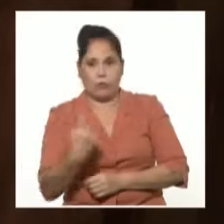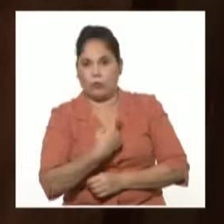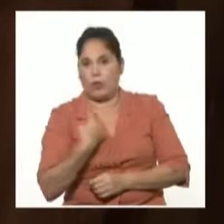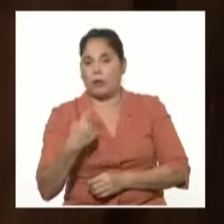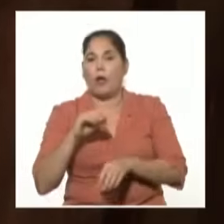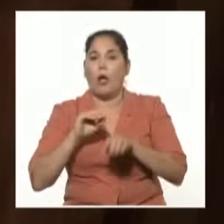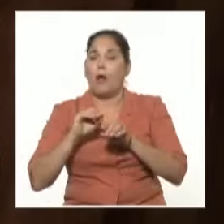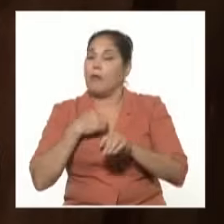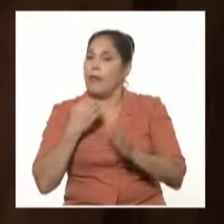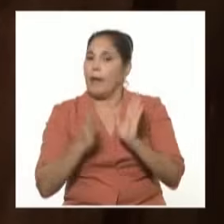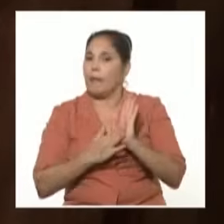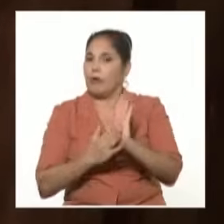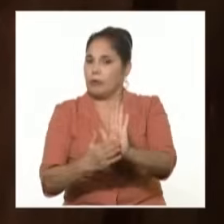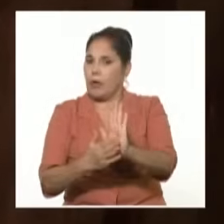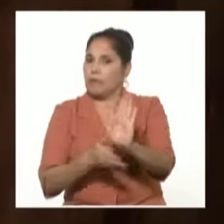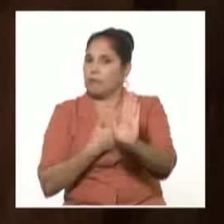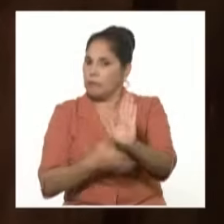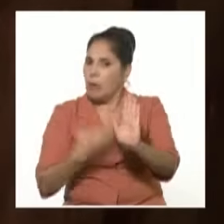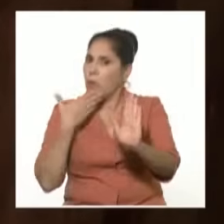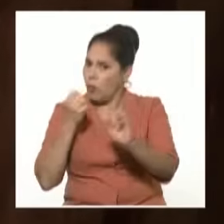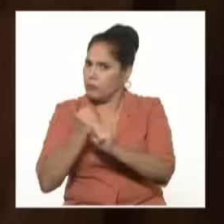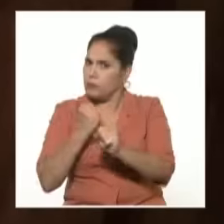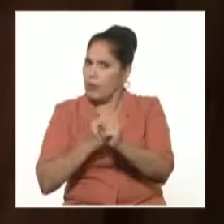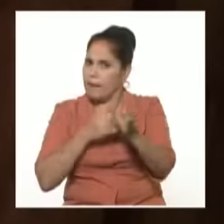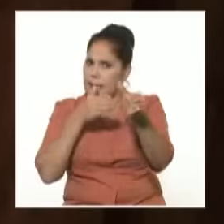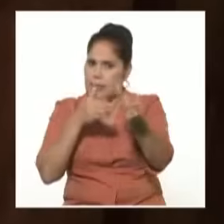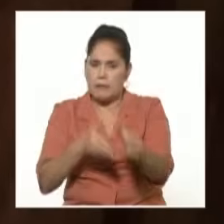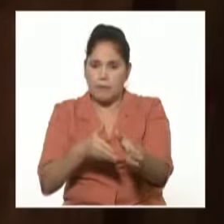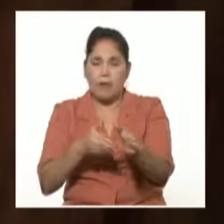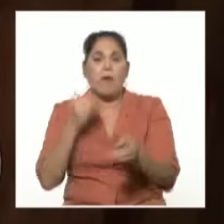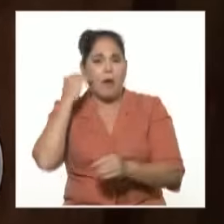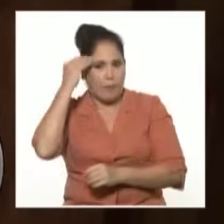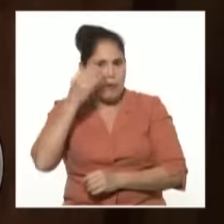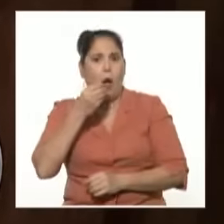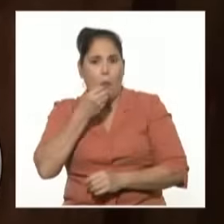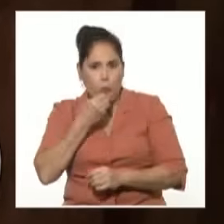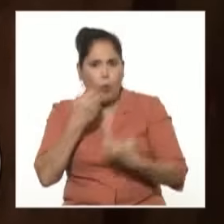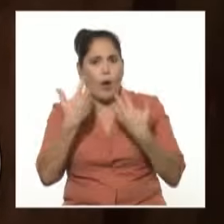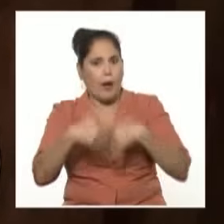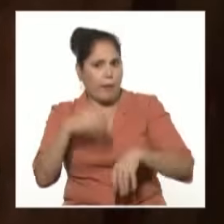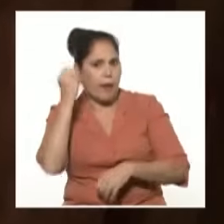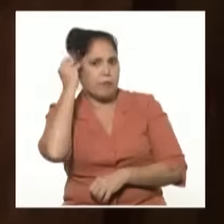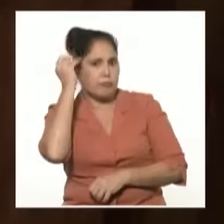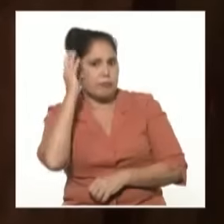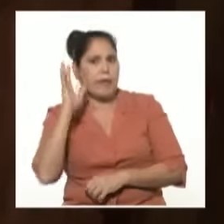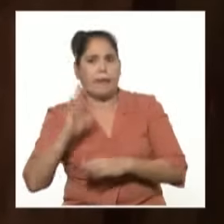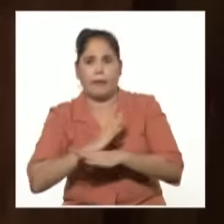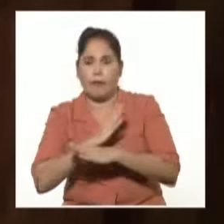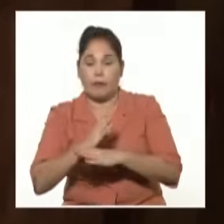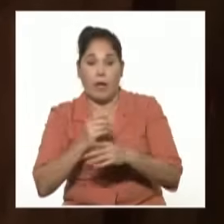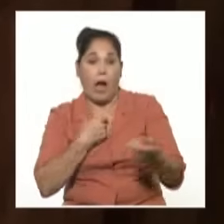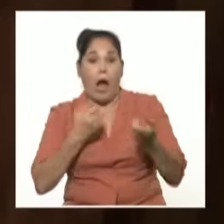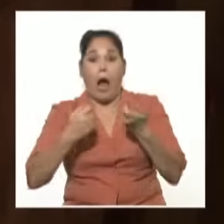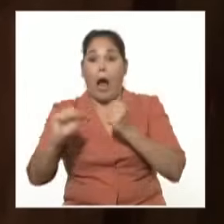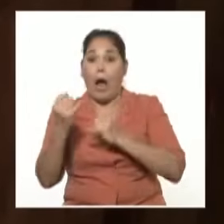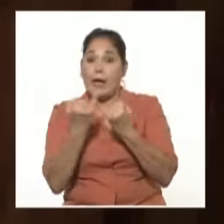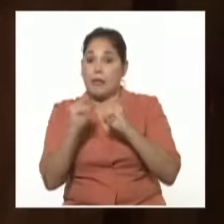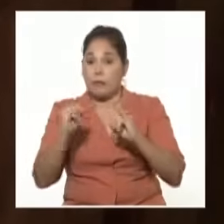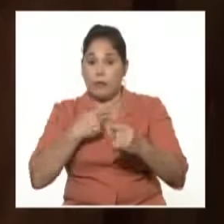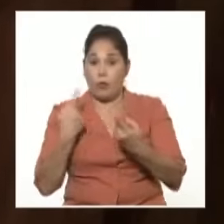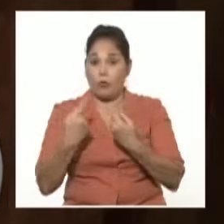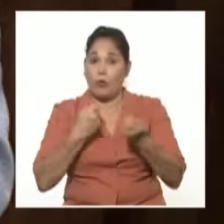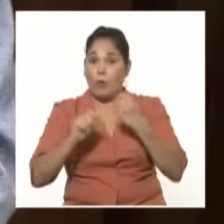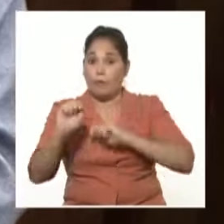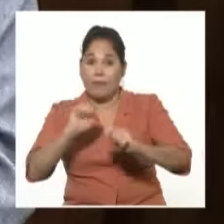convocada a demostrar en la realidad eficiencia, disciplina y capacidad de innovar. La autonomía que defendemos es para